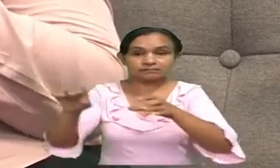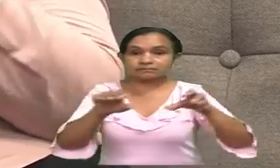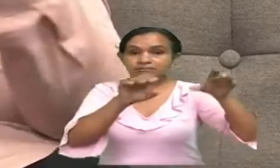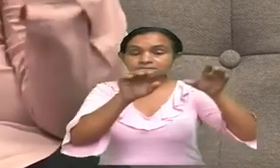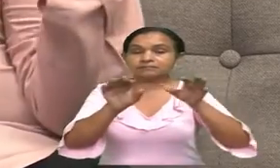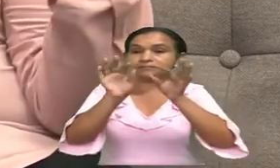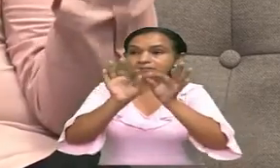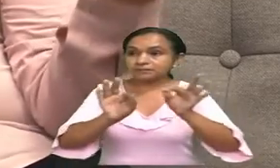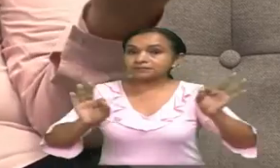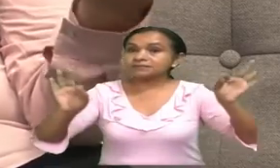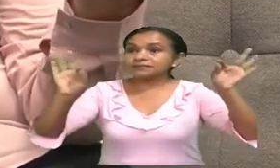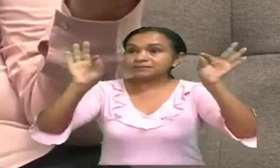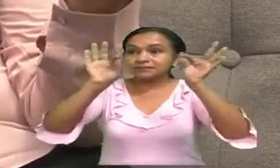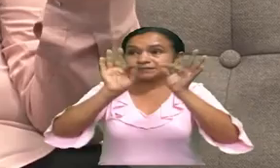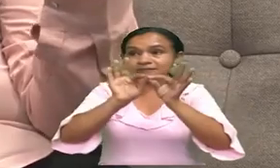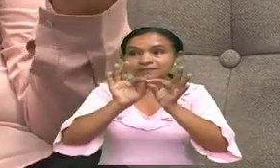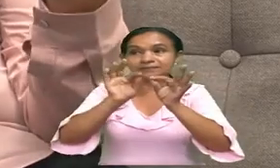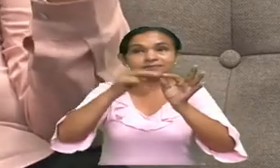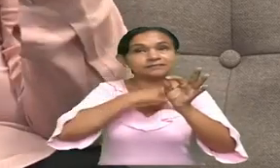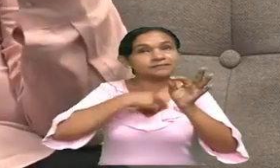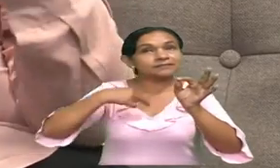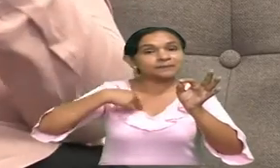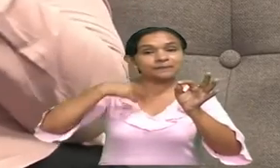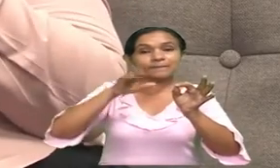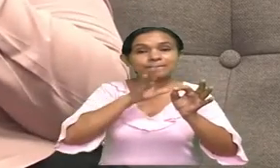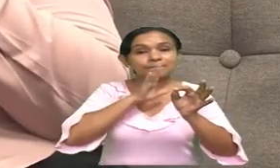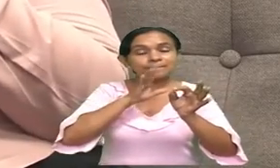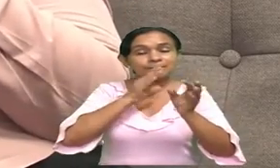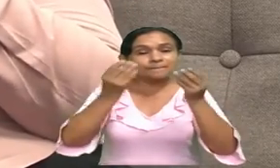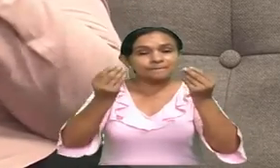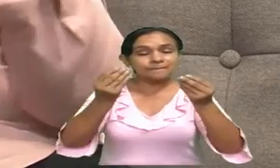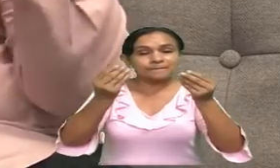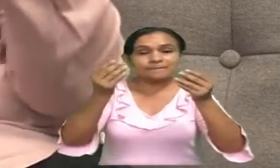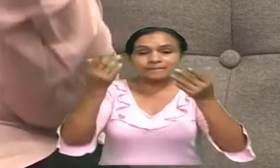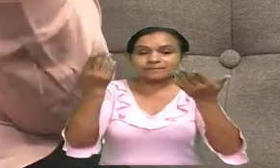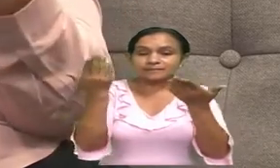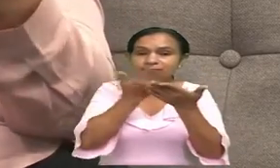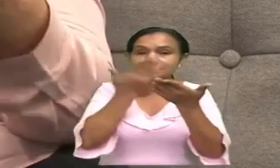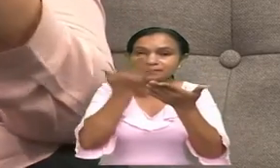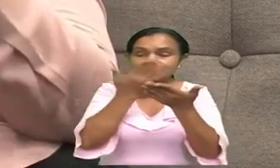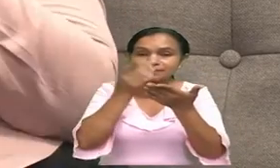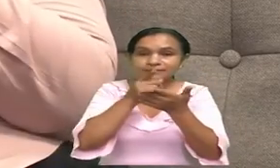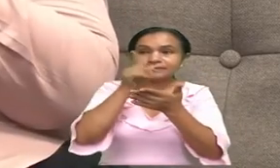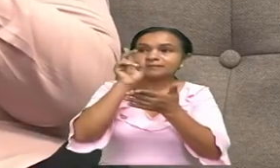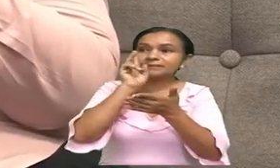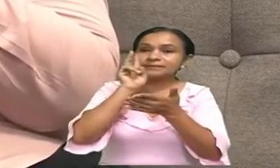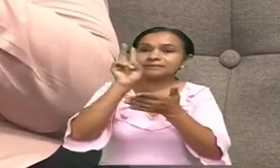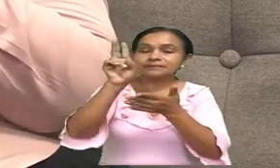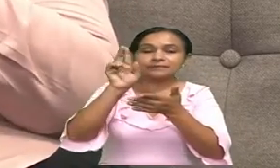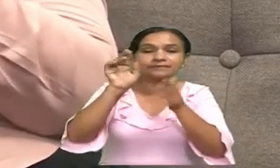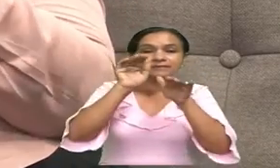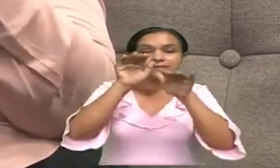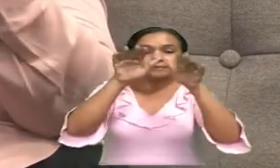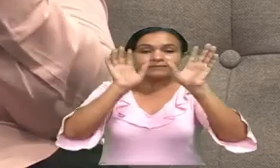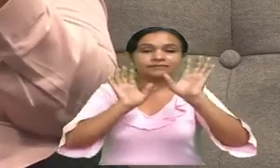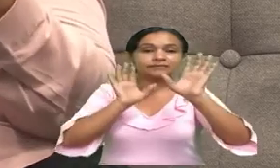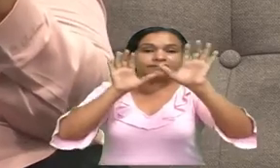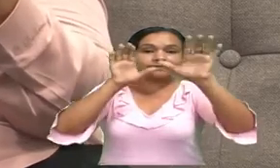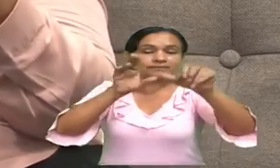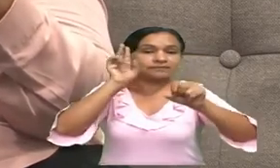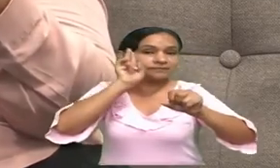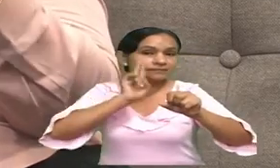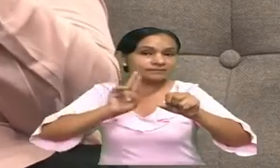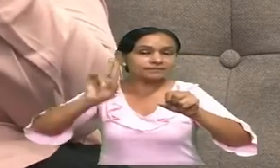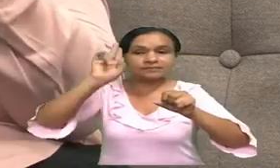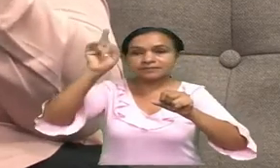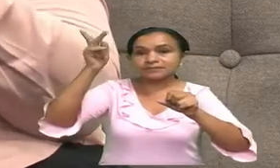muy importante, muy emotivo, porque aquí habíamos debatido mucho de la parte académica, y allá se vio un tanto la parte